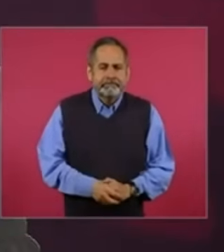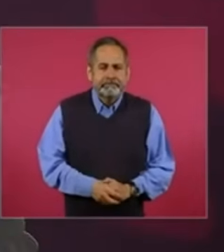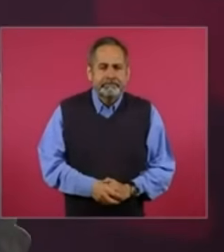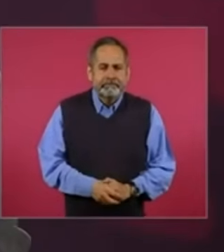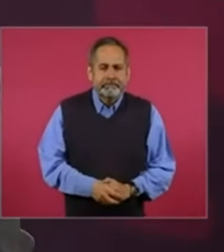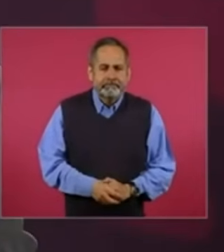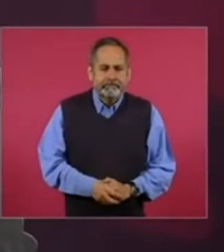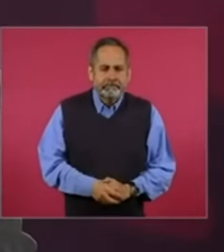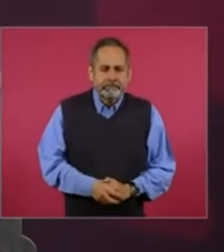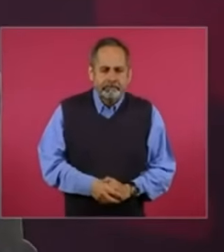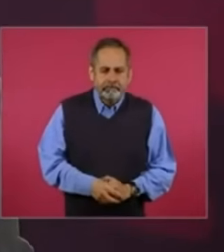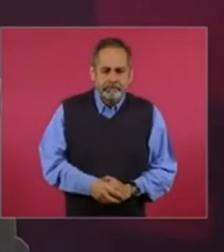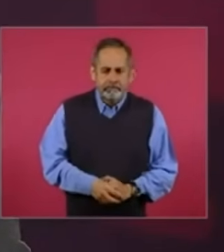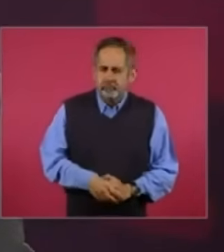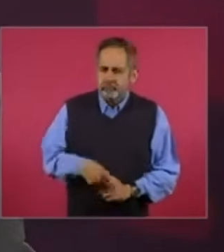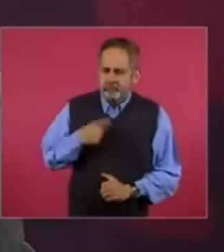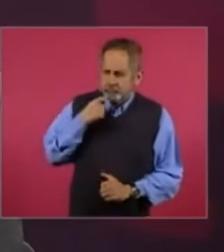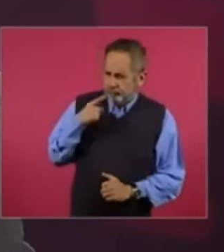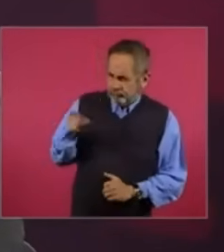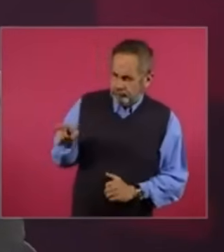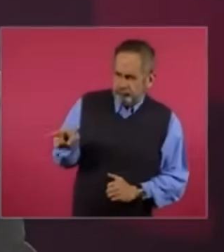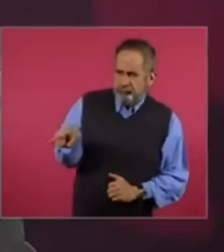Y me dijo que te lo dé